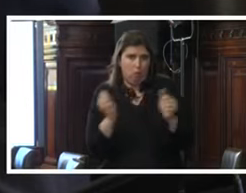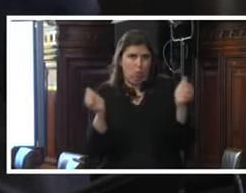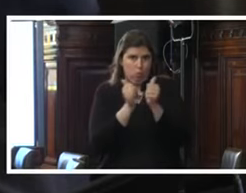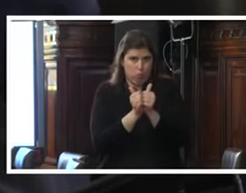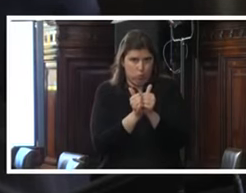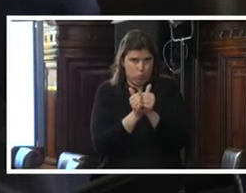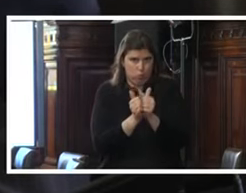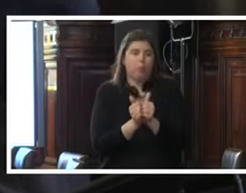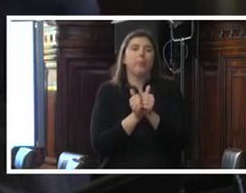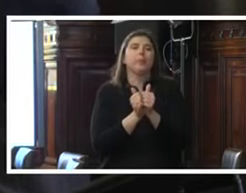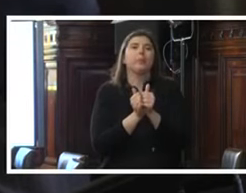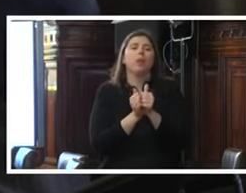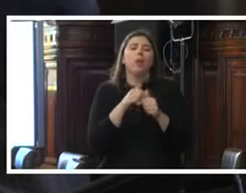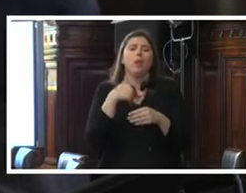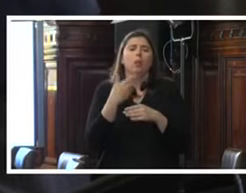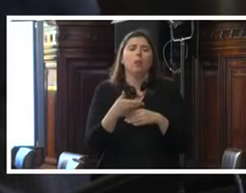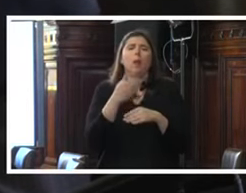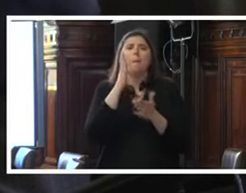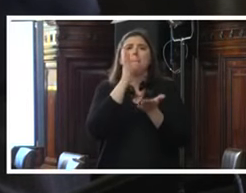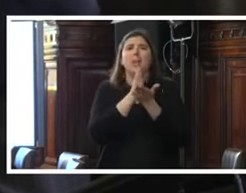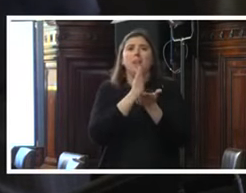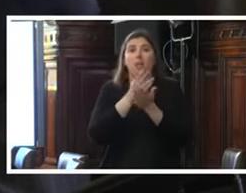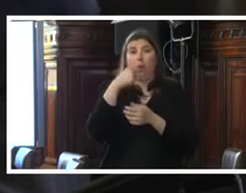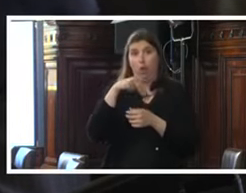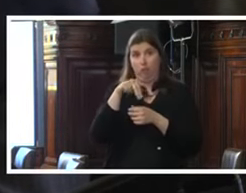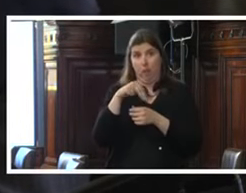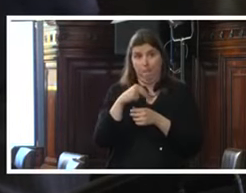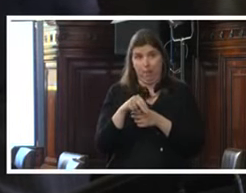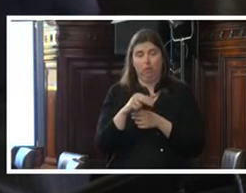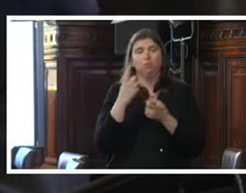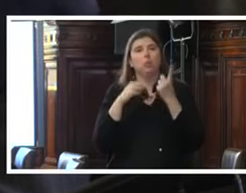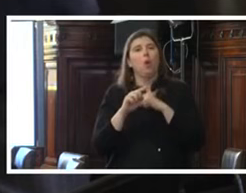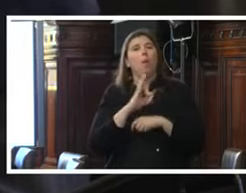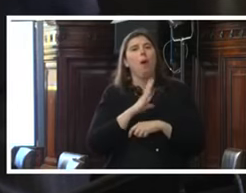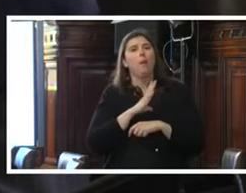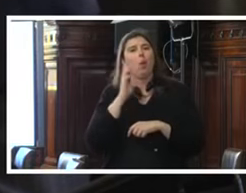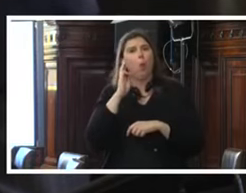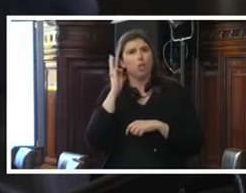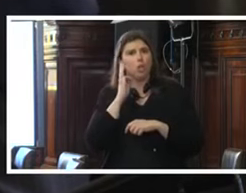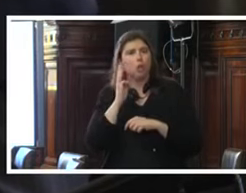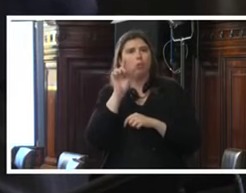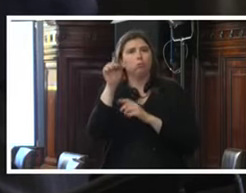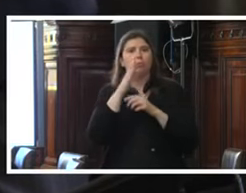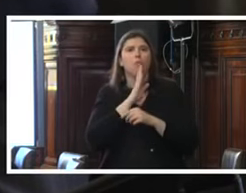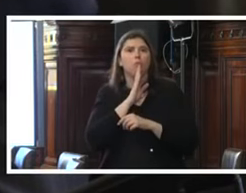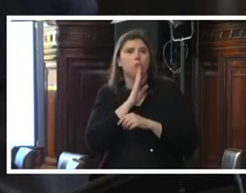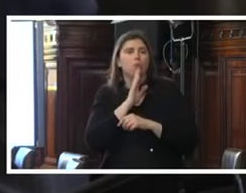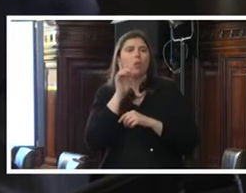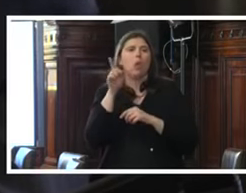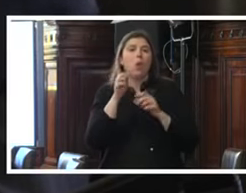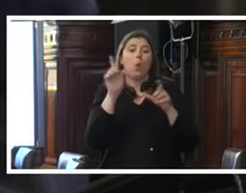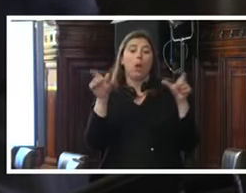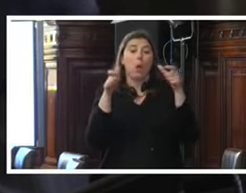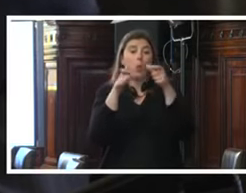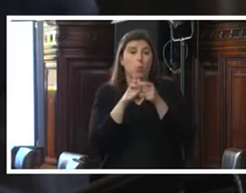mediados de noviembre yo finalmente no voy a poder ir pero va a haber en washington una reunión organizada por